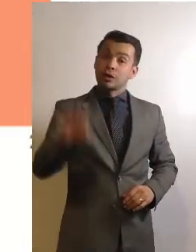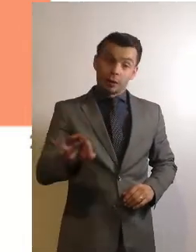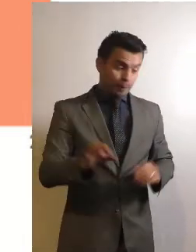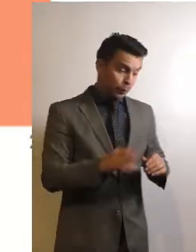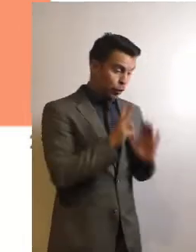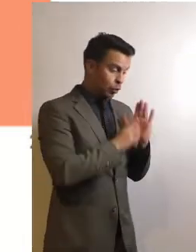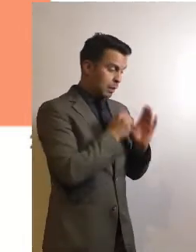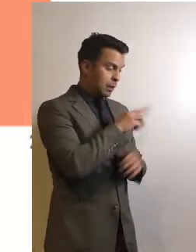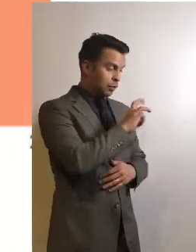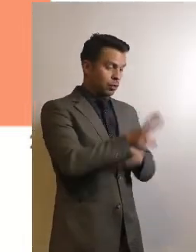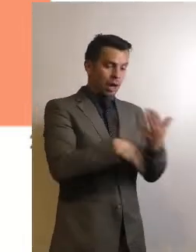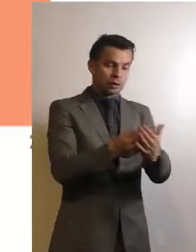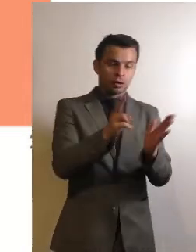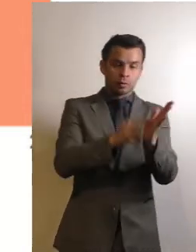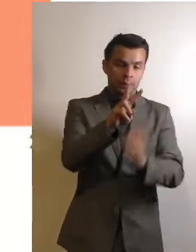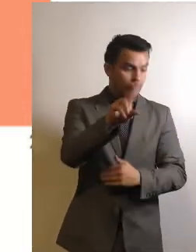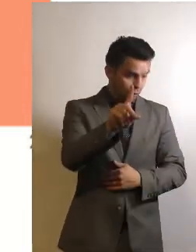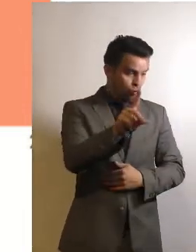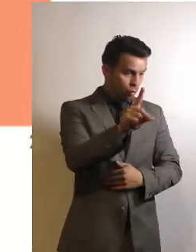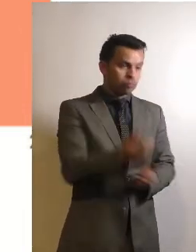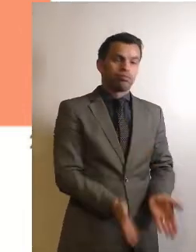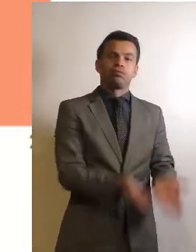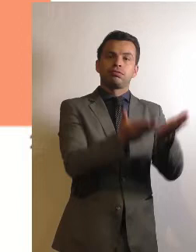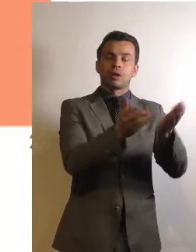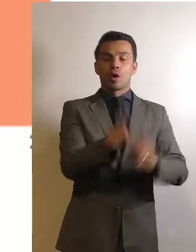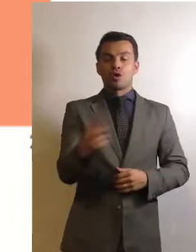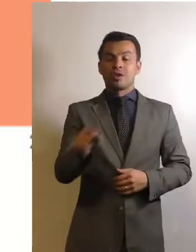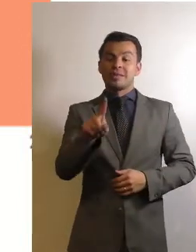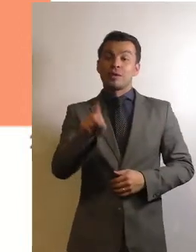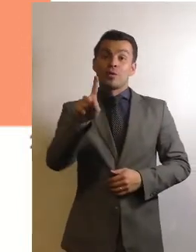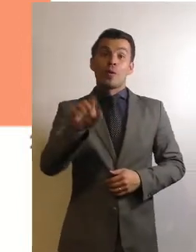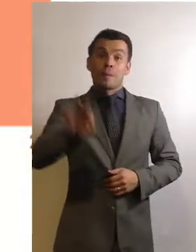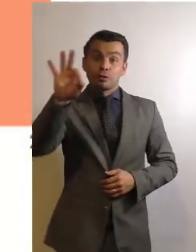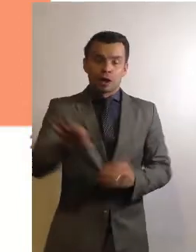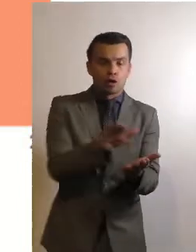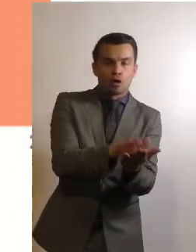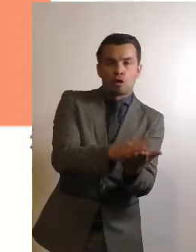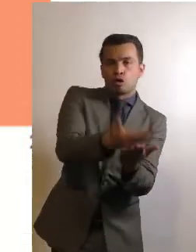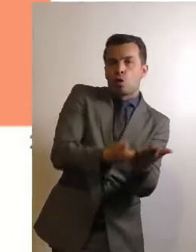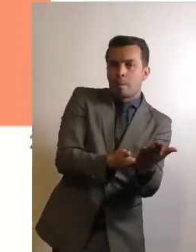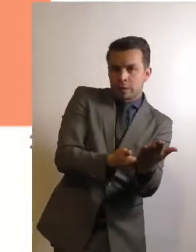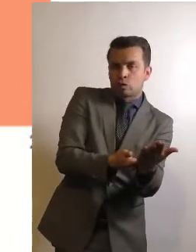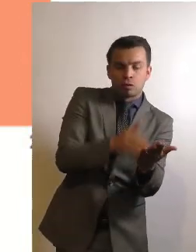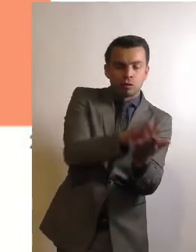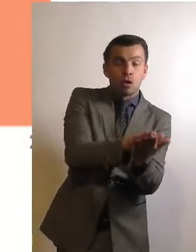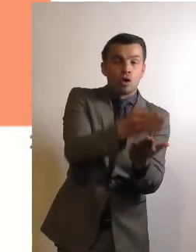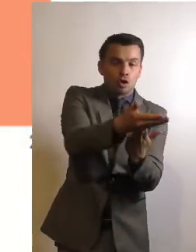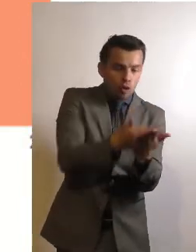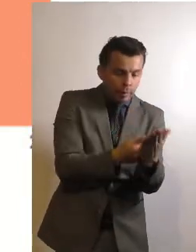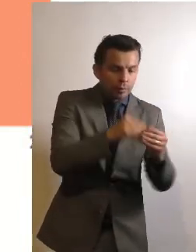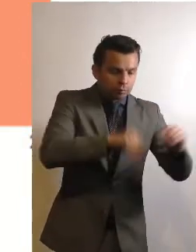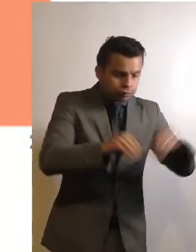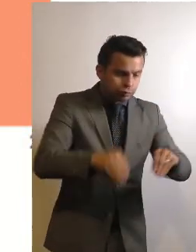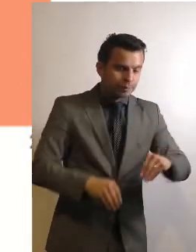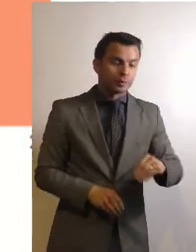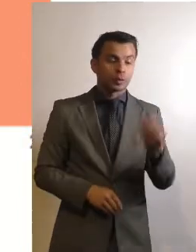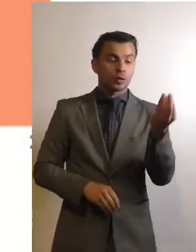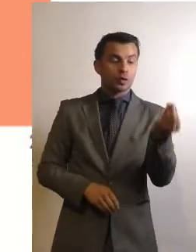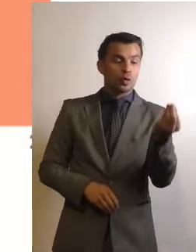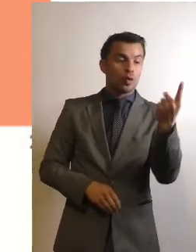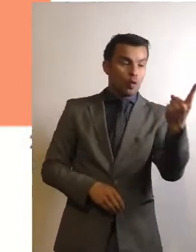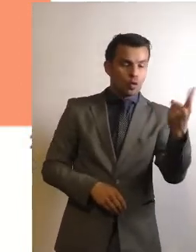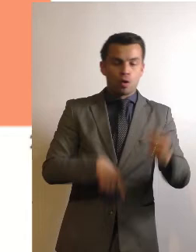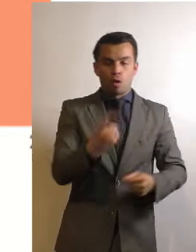al 2021 y 61% de documentos cualificados en Q1 y Q2,